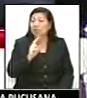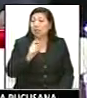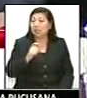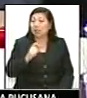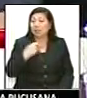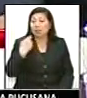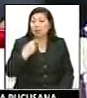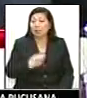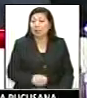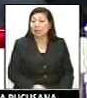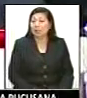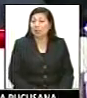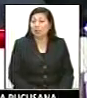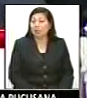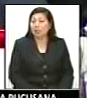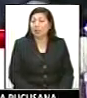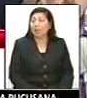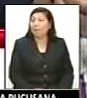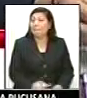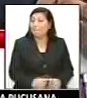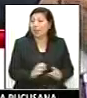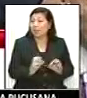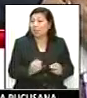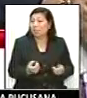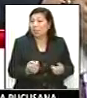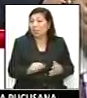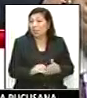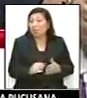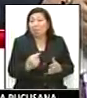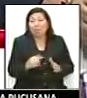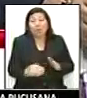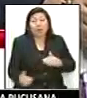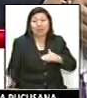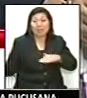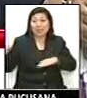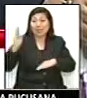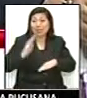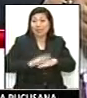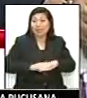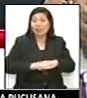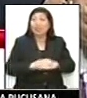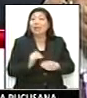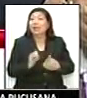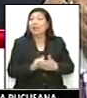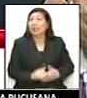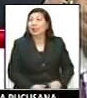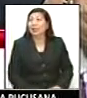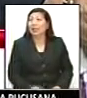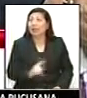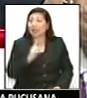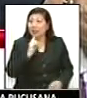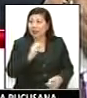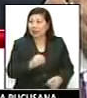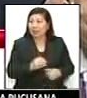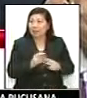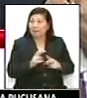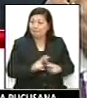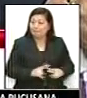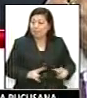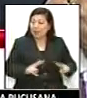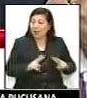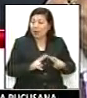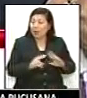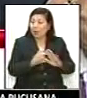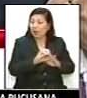necesidades políticas. Pero siempre hay que tener en cuenta que por encima de la coyuntura están los principios y valores